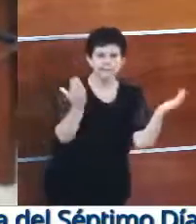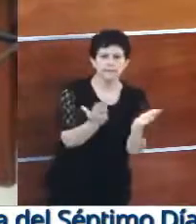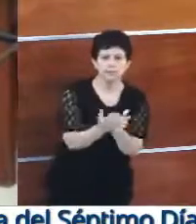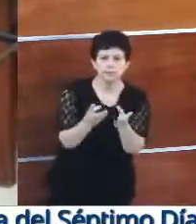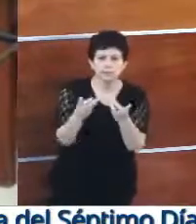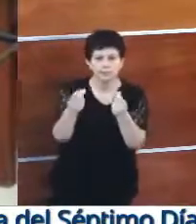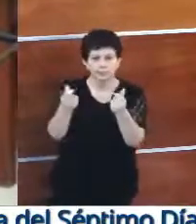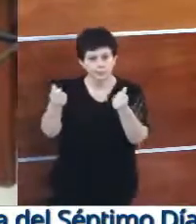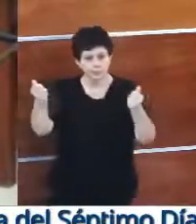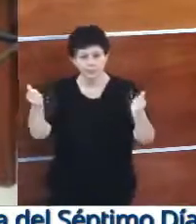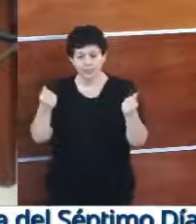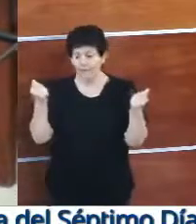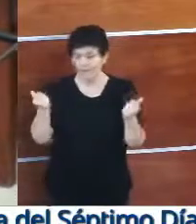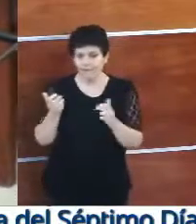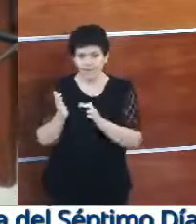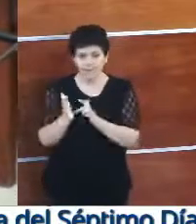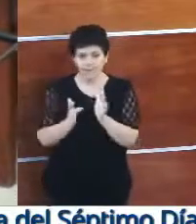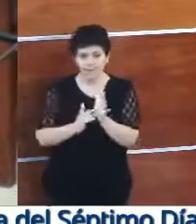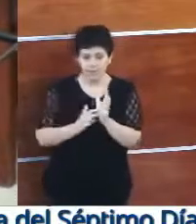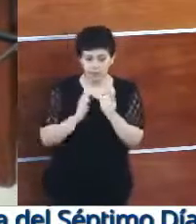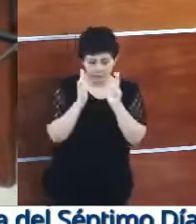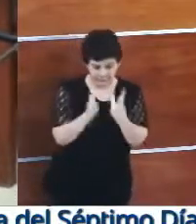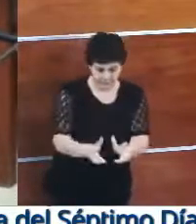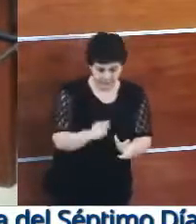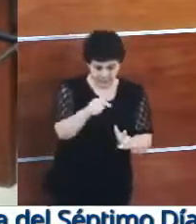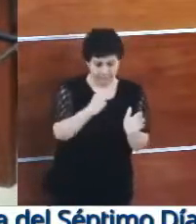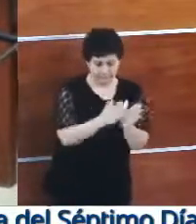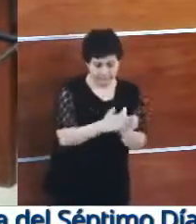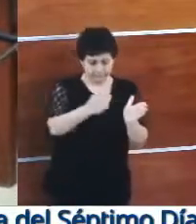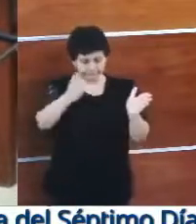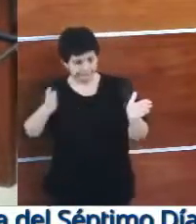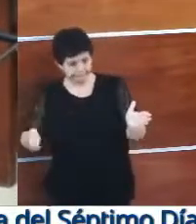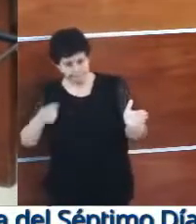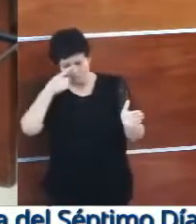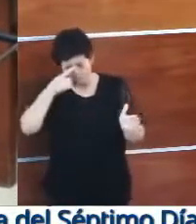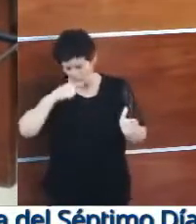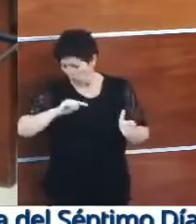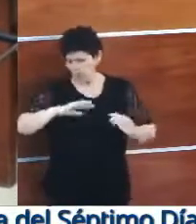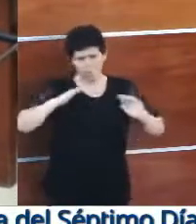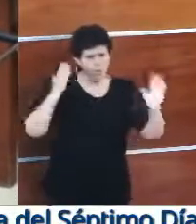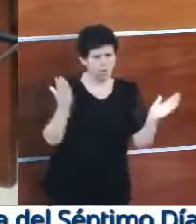marcha el último periodo de la historia de la humanidad.